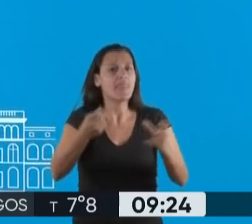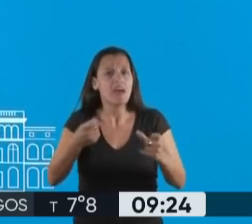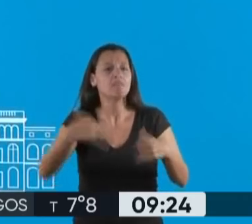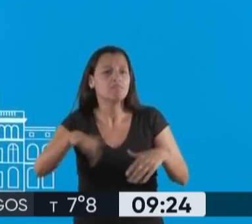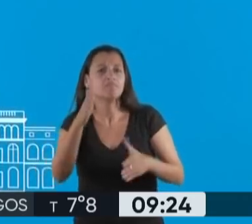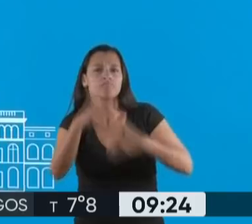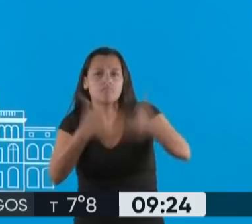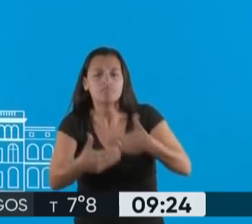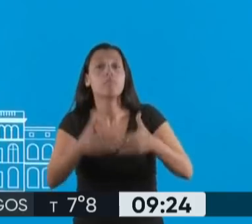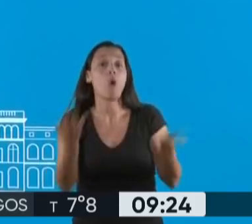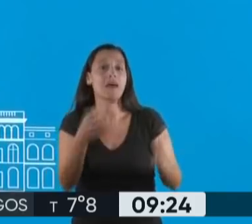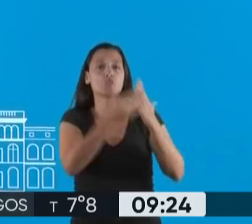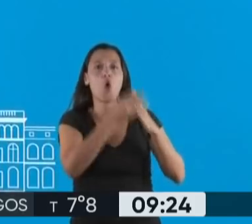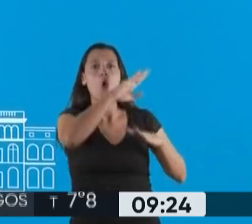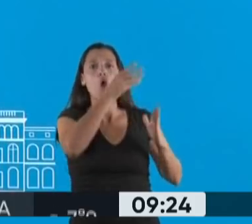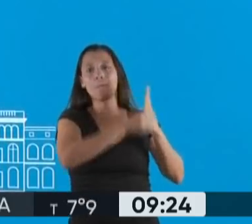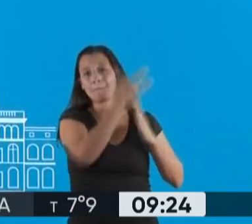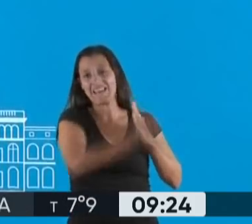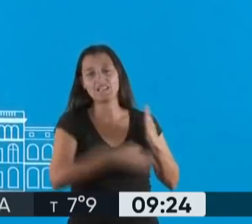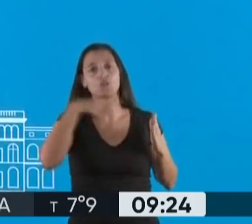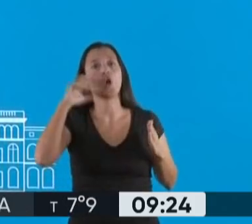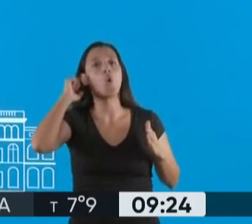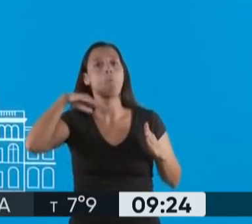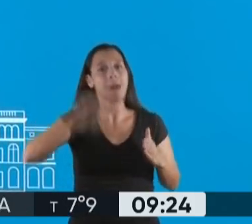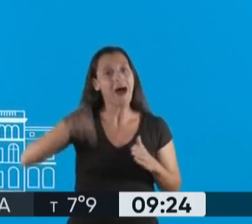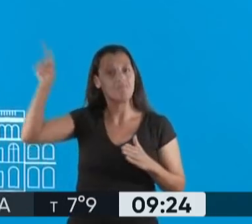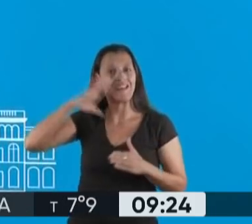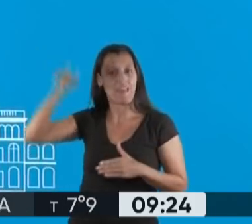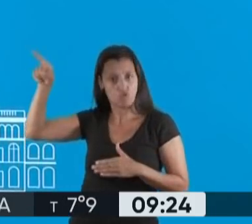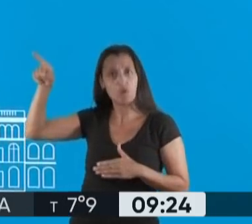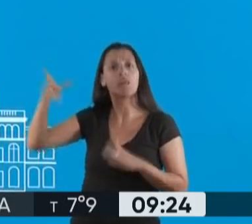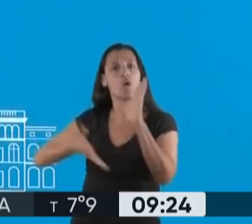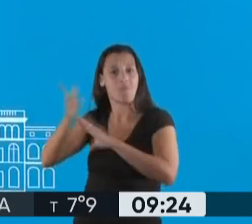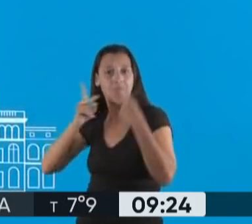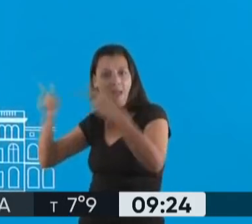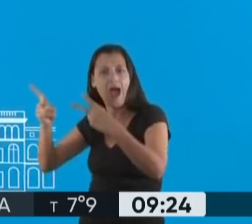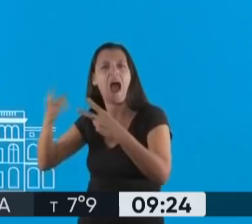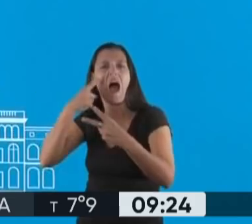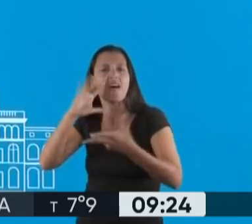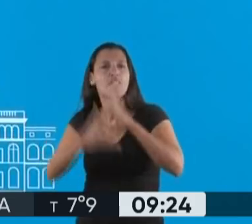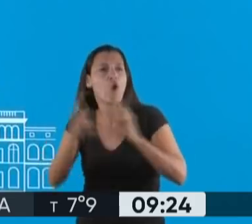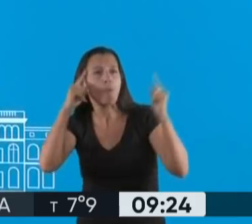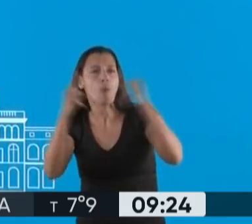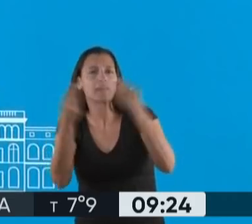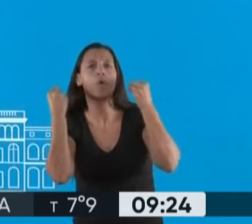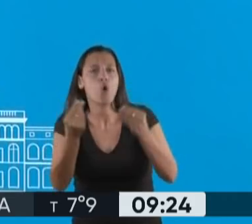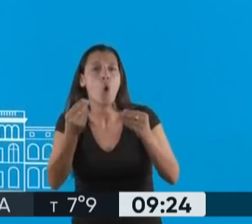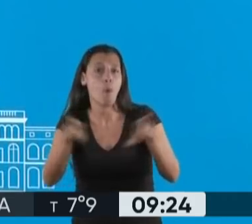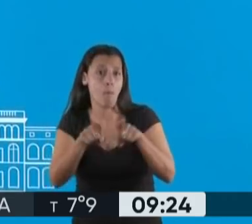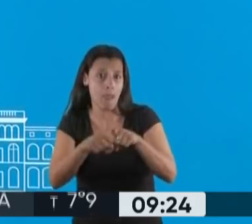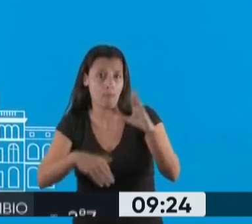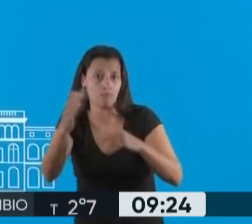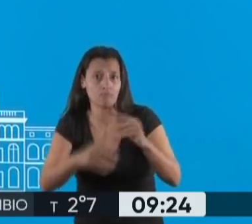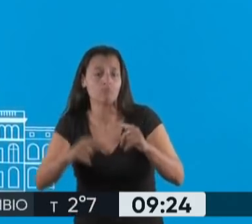momento el ministro Guzmán en Houston, es apurar lo máximo posible las inversiones que tienen que ver, por ejemplo, con el gasoducto que nos va a